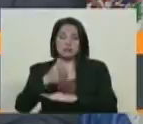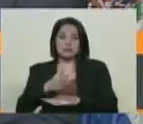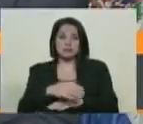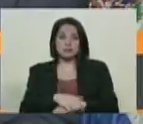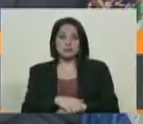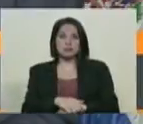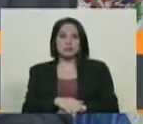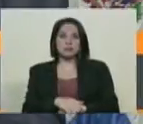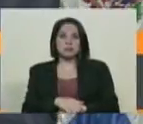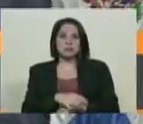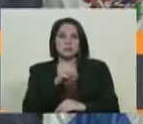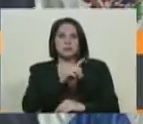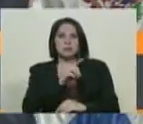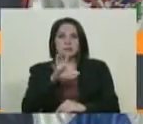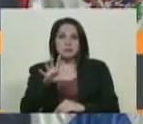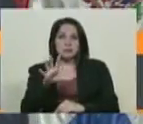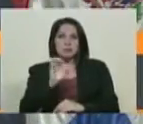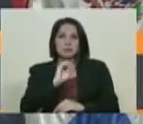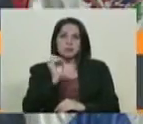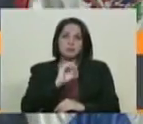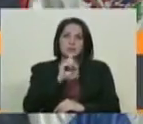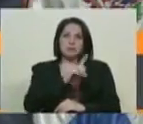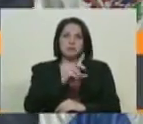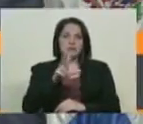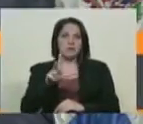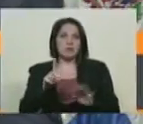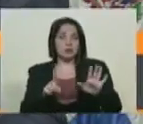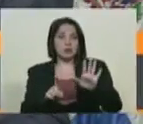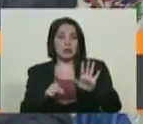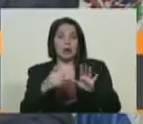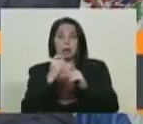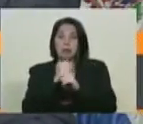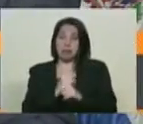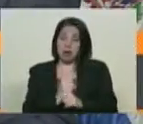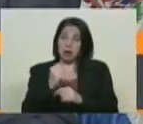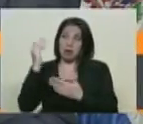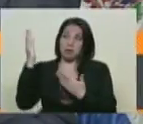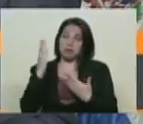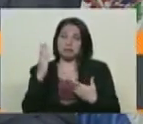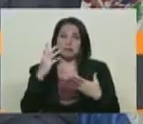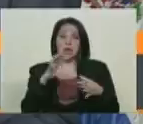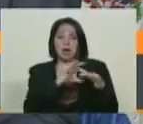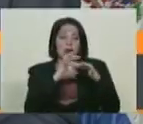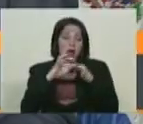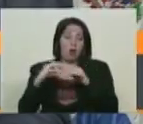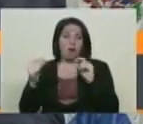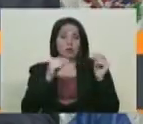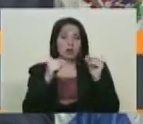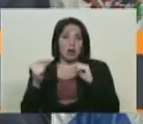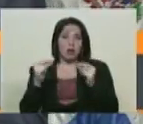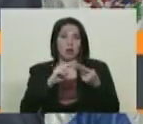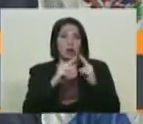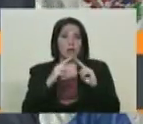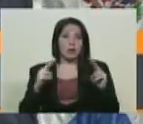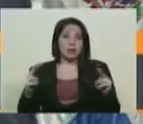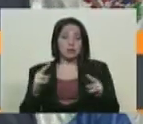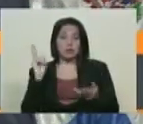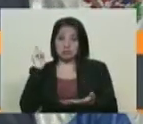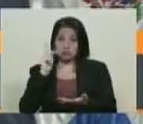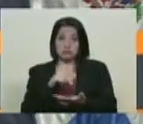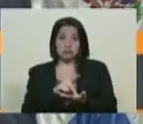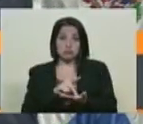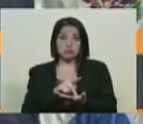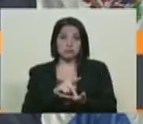O el 15 o el 16, espérennos en República Dominicana para reanudar el diálogo de paz. Y aquí estamos,